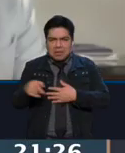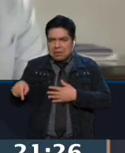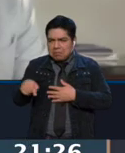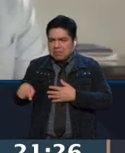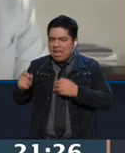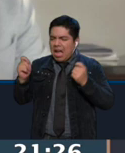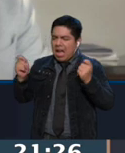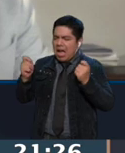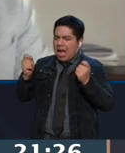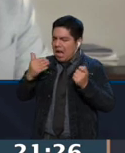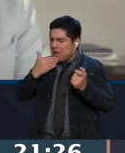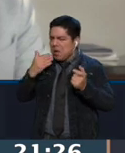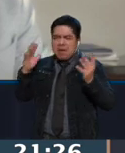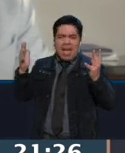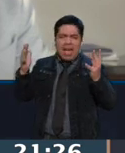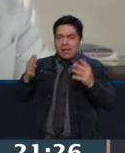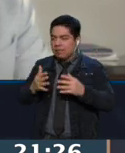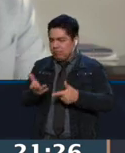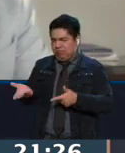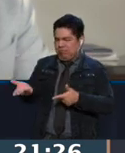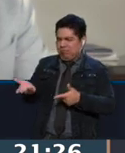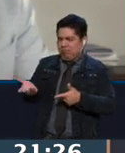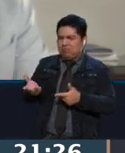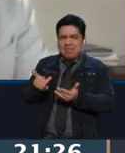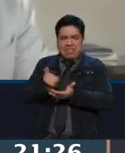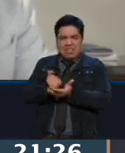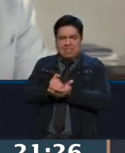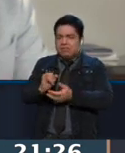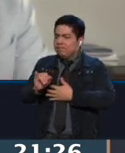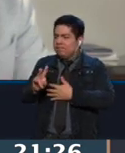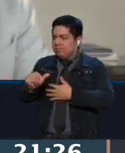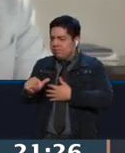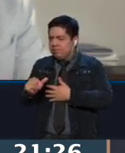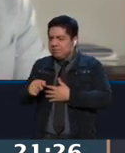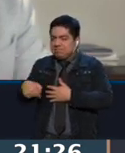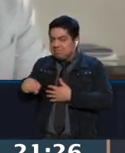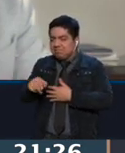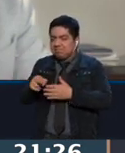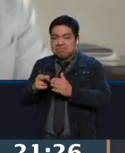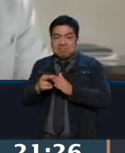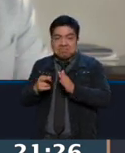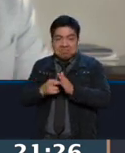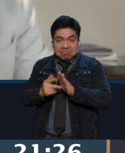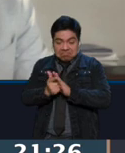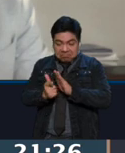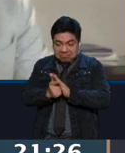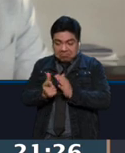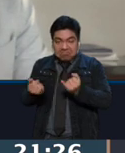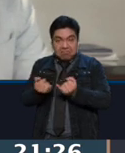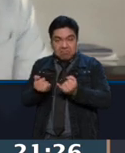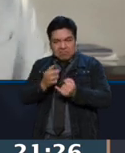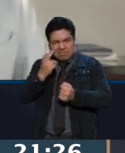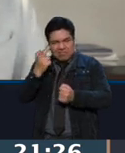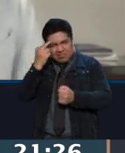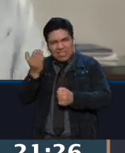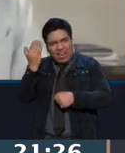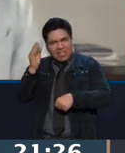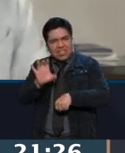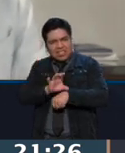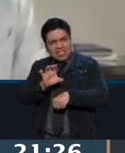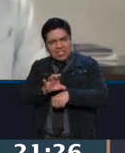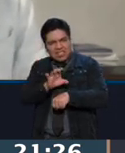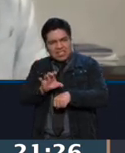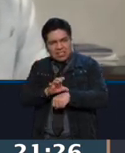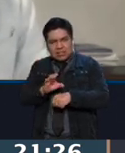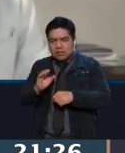recuerdo mucho la Roque Señal cuando se aprobó el aumento del IVA, y seguramente así se aprobaban muchas reformas. Lo vimos también cuando aprobaron la reforma energética